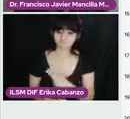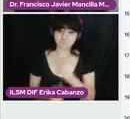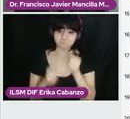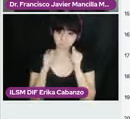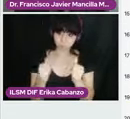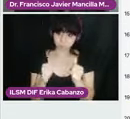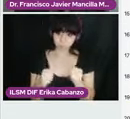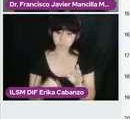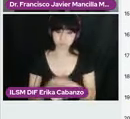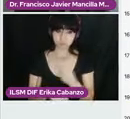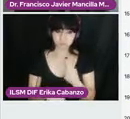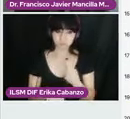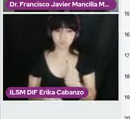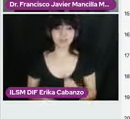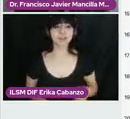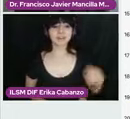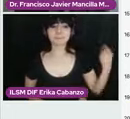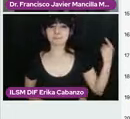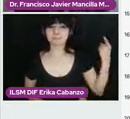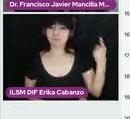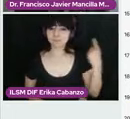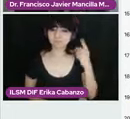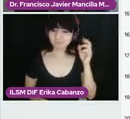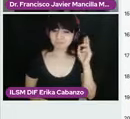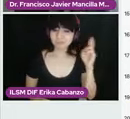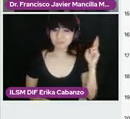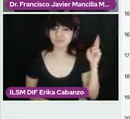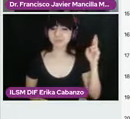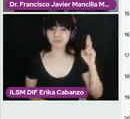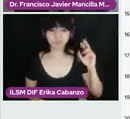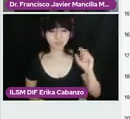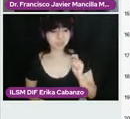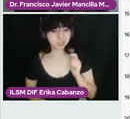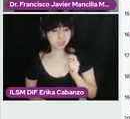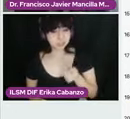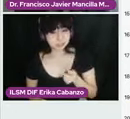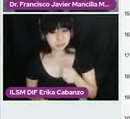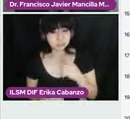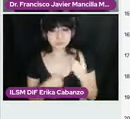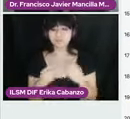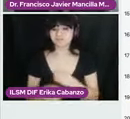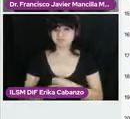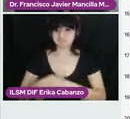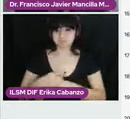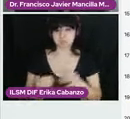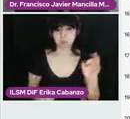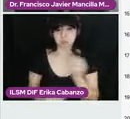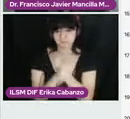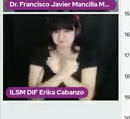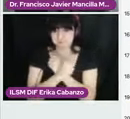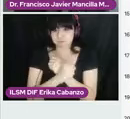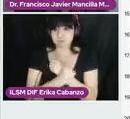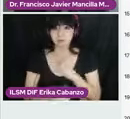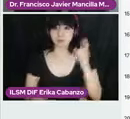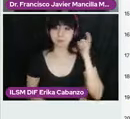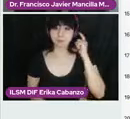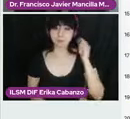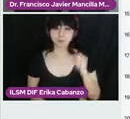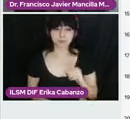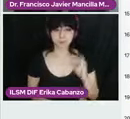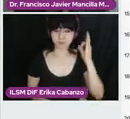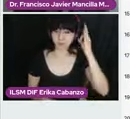zumbido, como hemos estado diciendo, puede ser un daño o un infarto sobre el oído. Y aquí el factor tiempo es